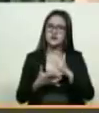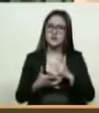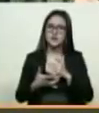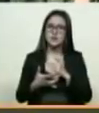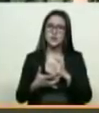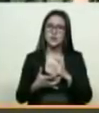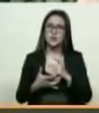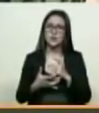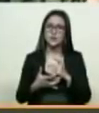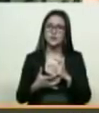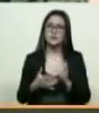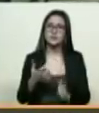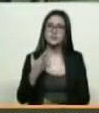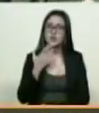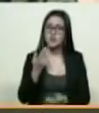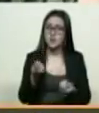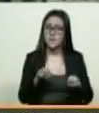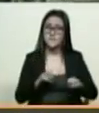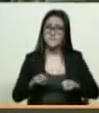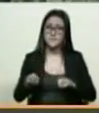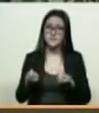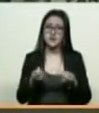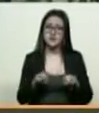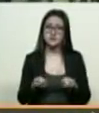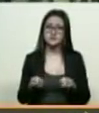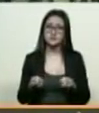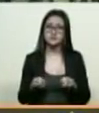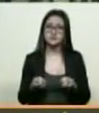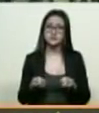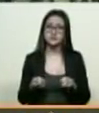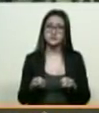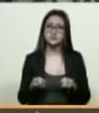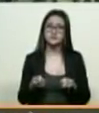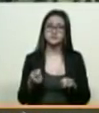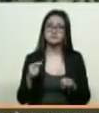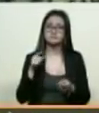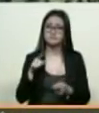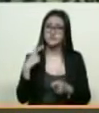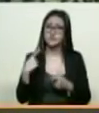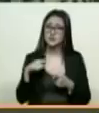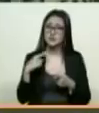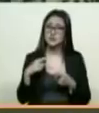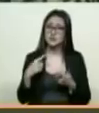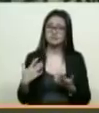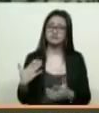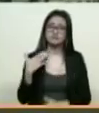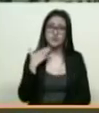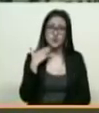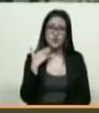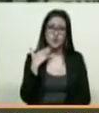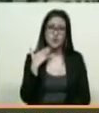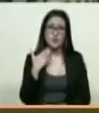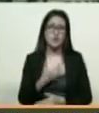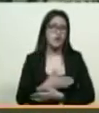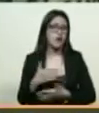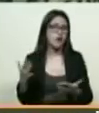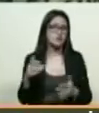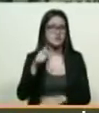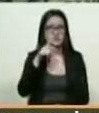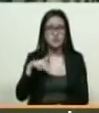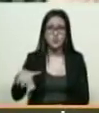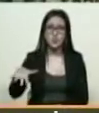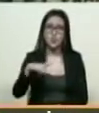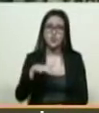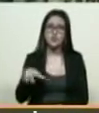el tema, por ejemplo, de los precios, que es uno de los factores que ha perturbado grandemente al pueblo